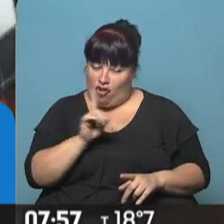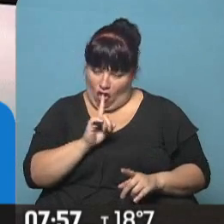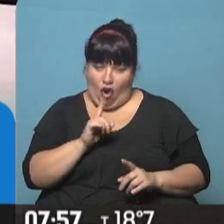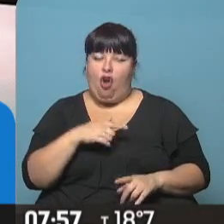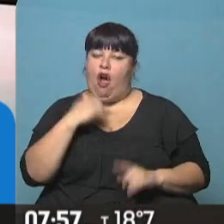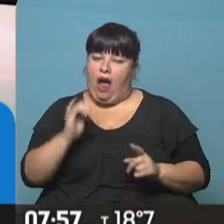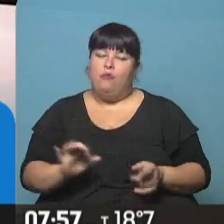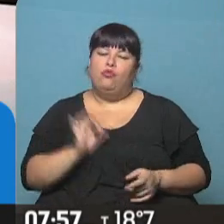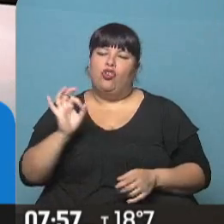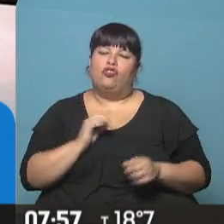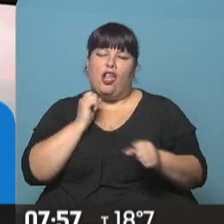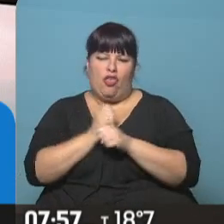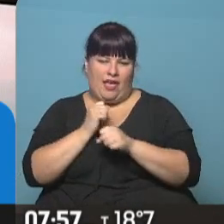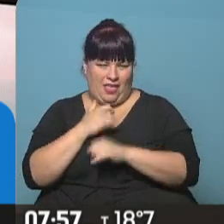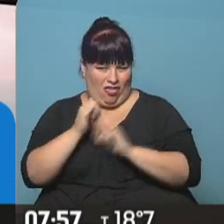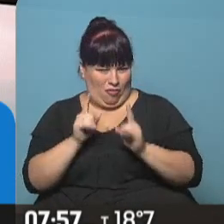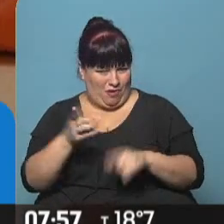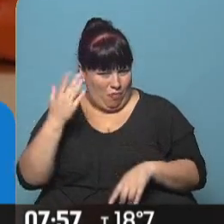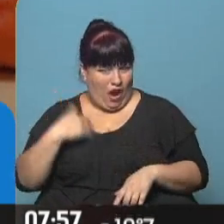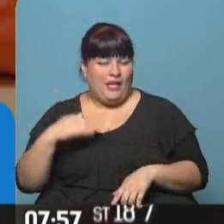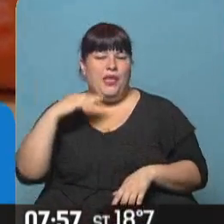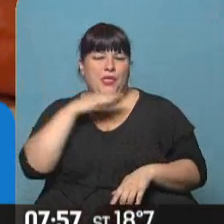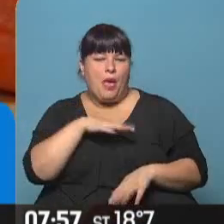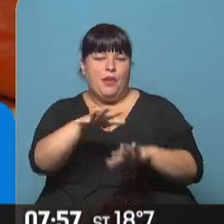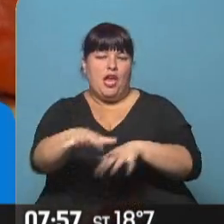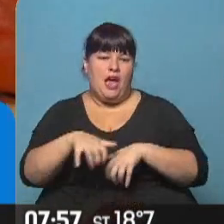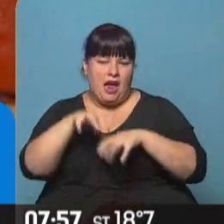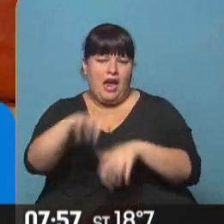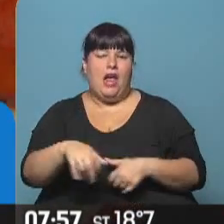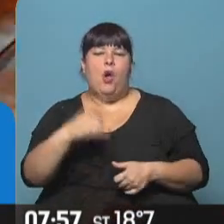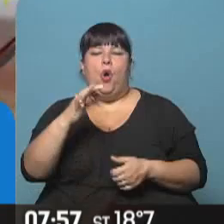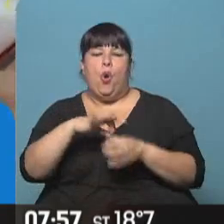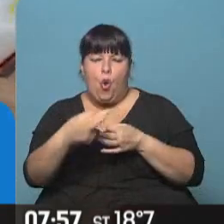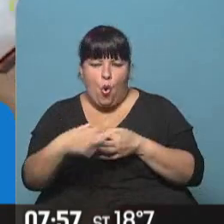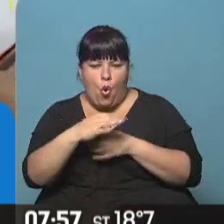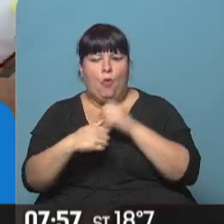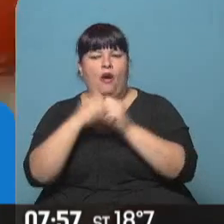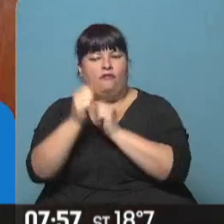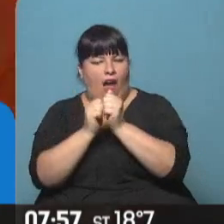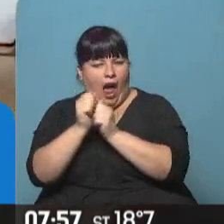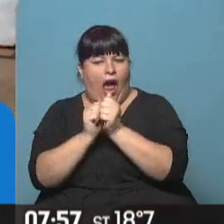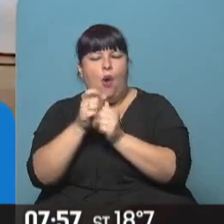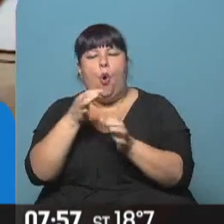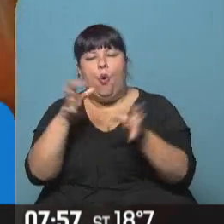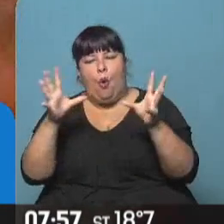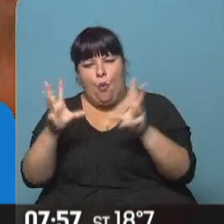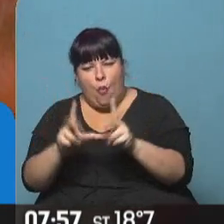hay años de trabajo, como te decía, viñateros cultivando las uvas, elaboradores fermentando las